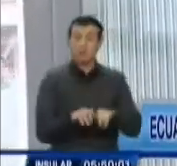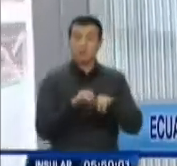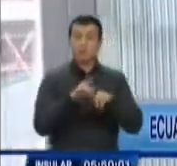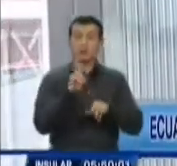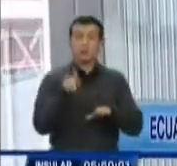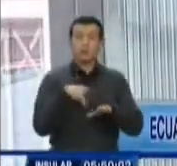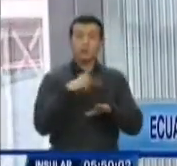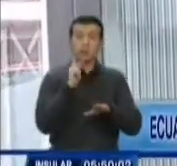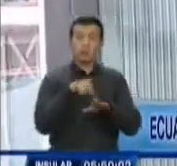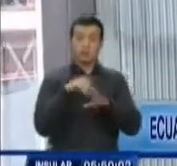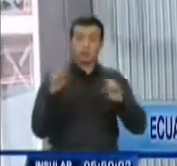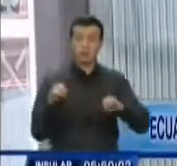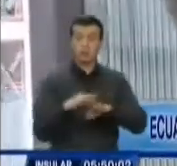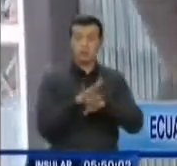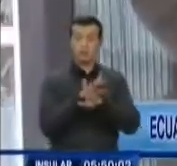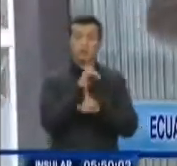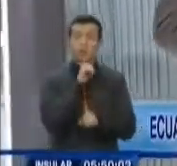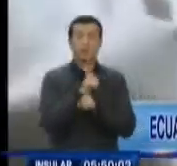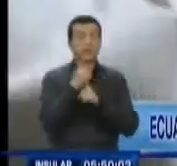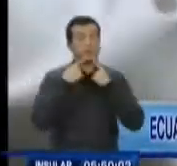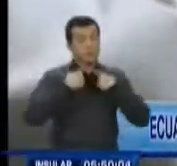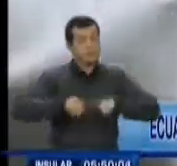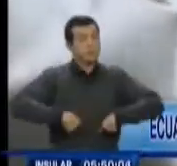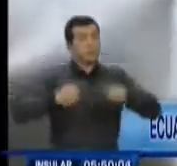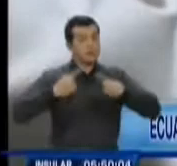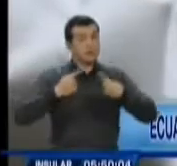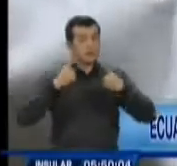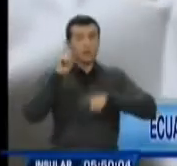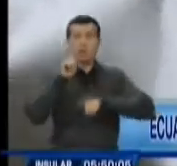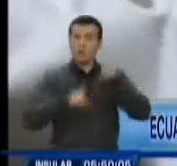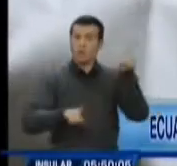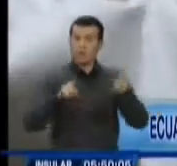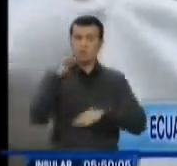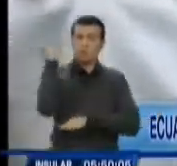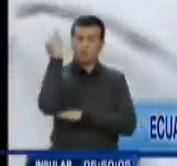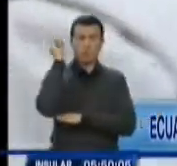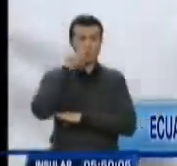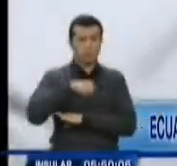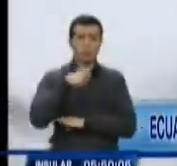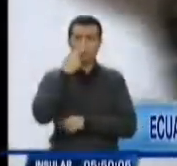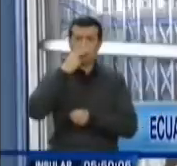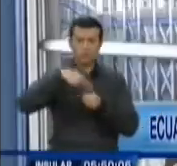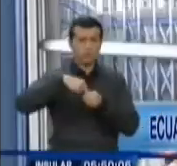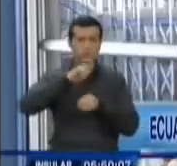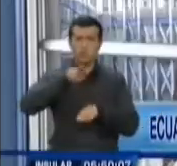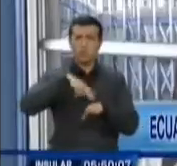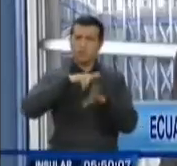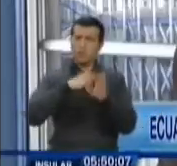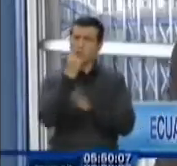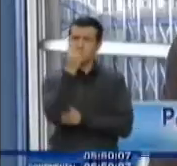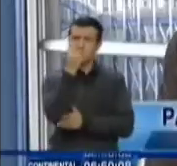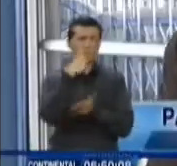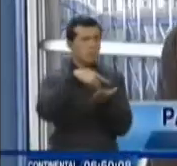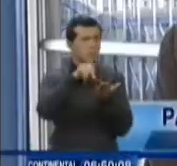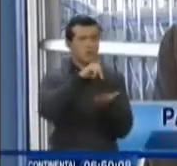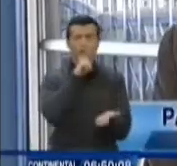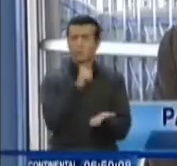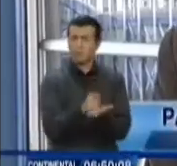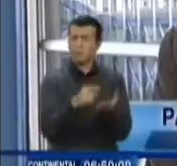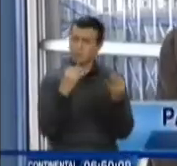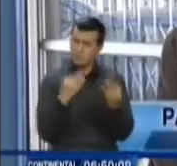experto en desarrollo, considera que las grandes industrias sí están en capacidad de asumir el costo real de los combustibles. Esto está encaminado a